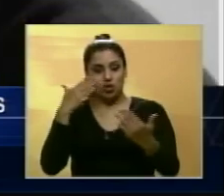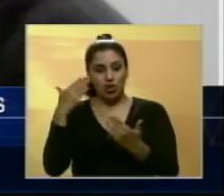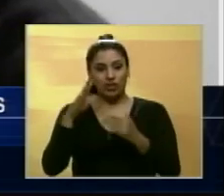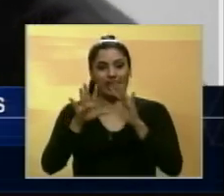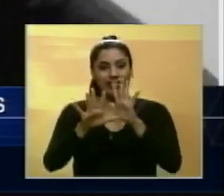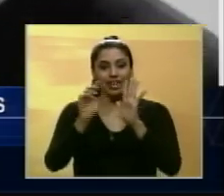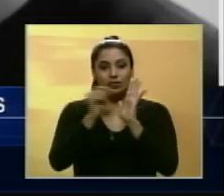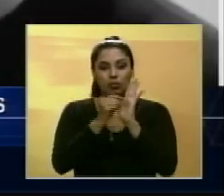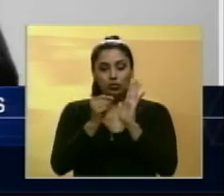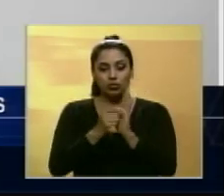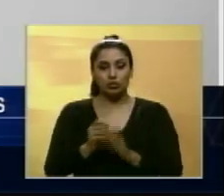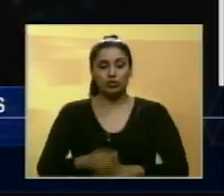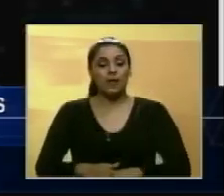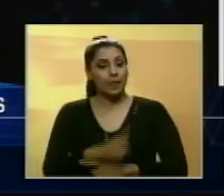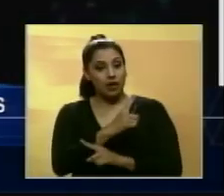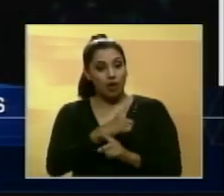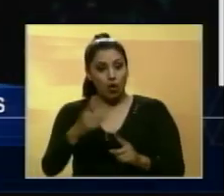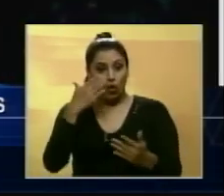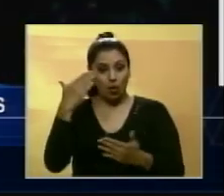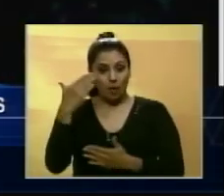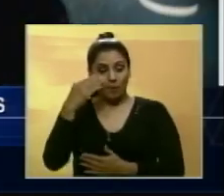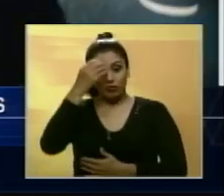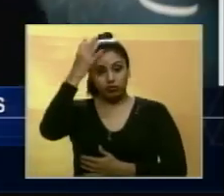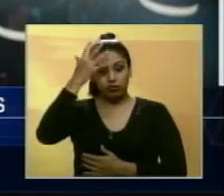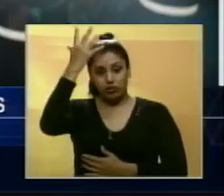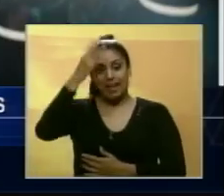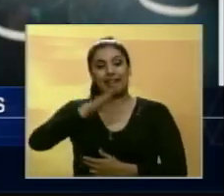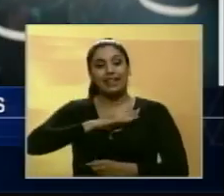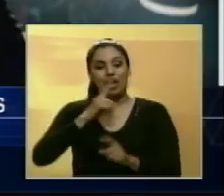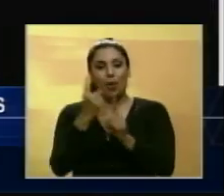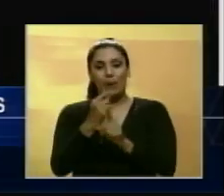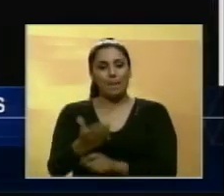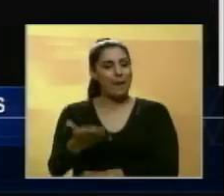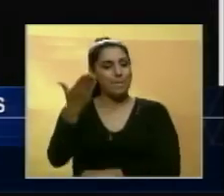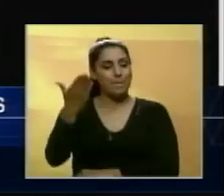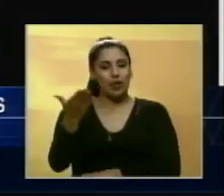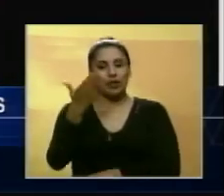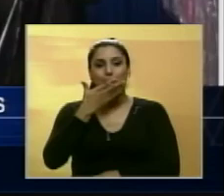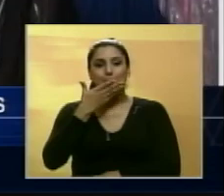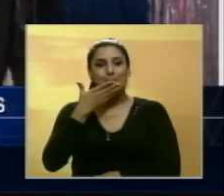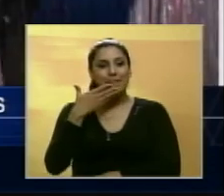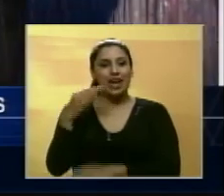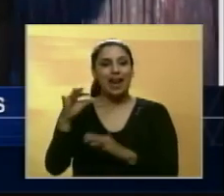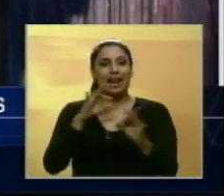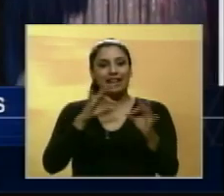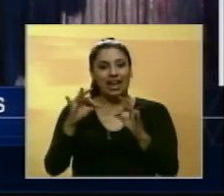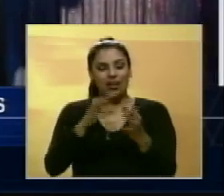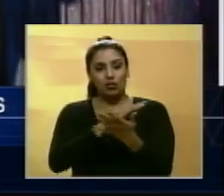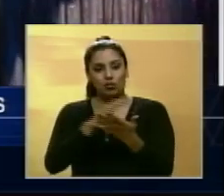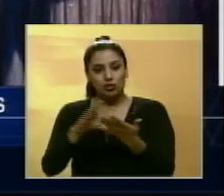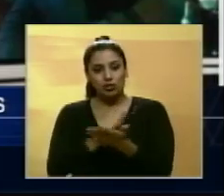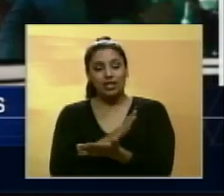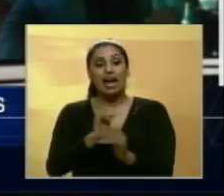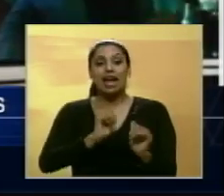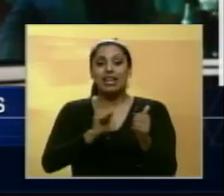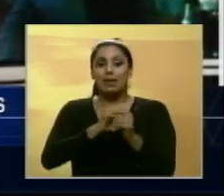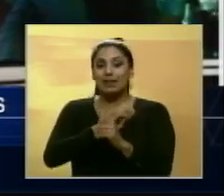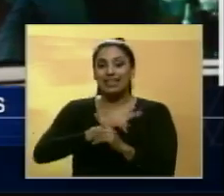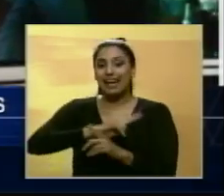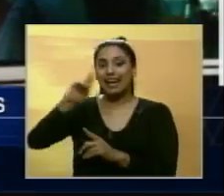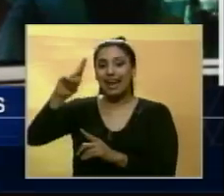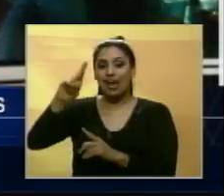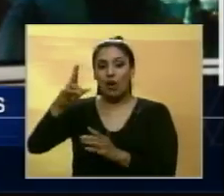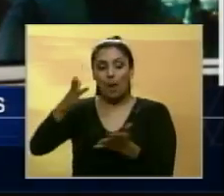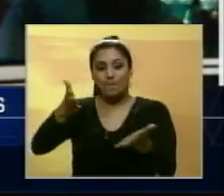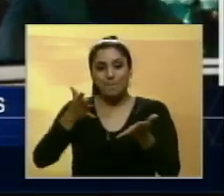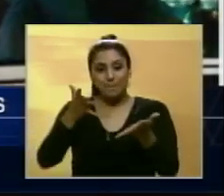con 10 postulaciones. The Weeknd compite en la categoría más importante como Mejor Artista y podría romper récord